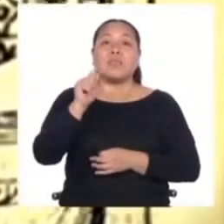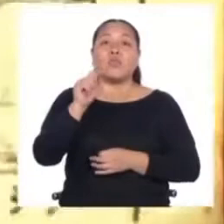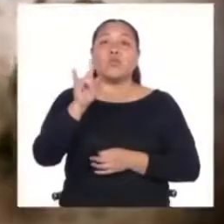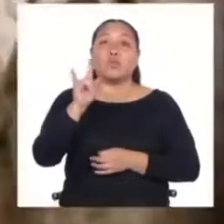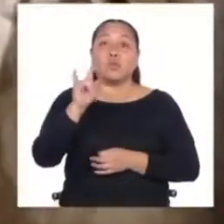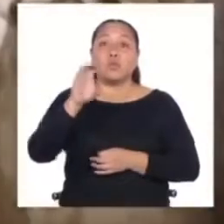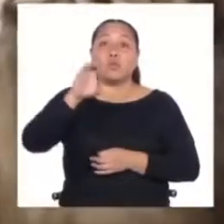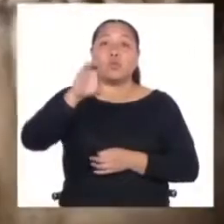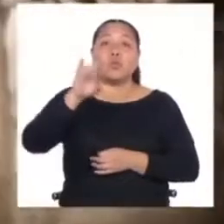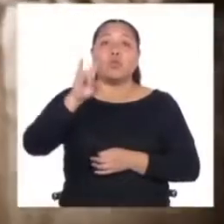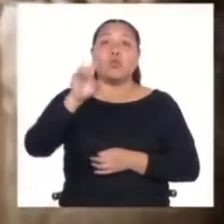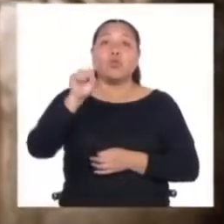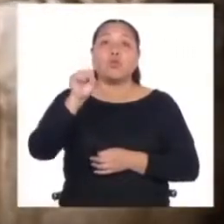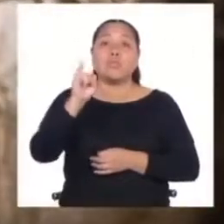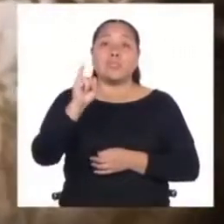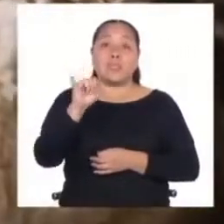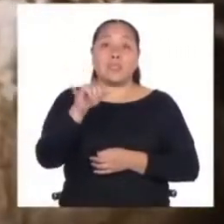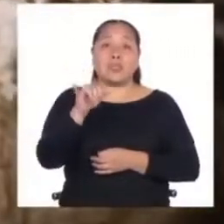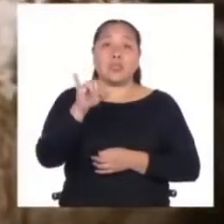Yupanqui.